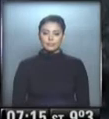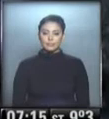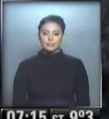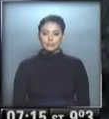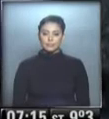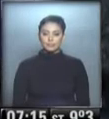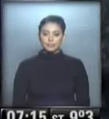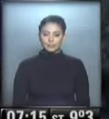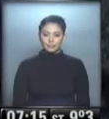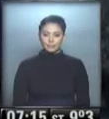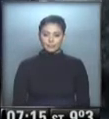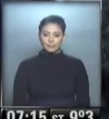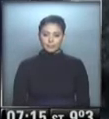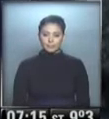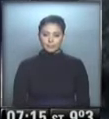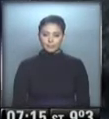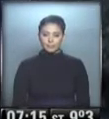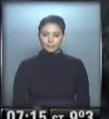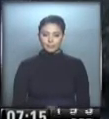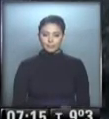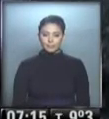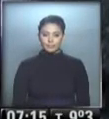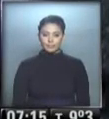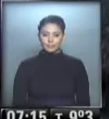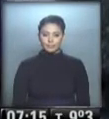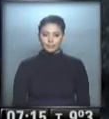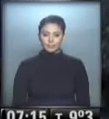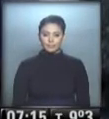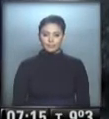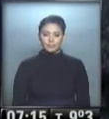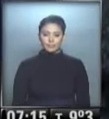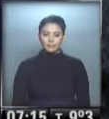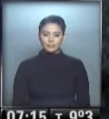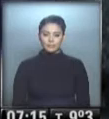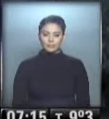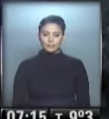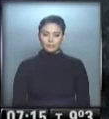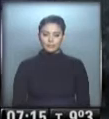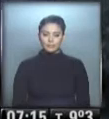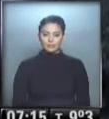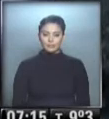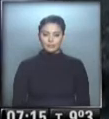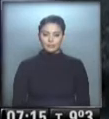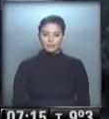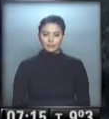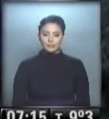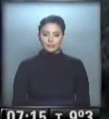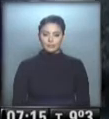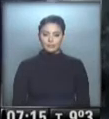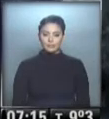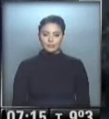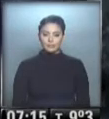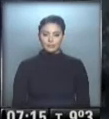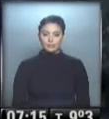llamados por directo aseguradas a los ciudadanos de un país ser garantizado mediante la